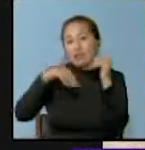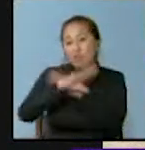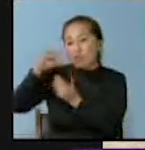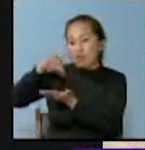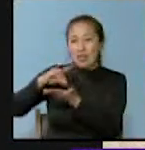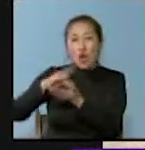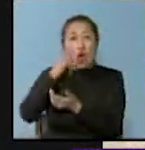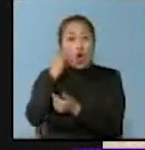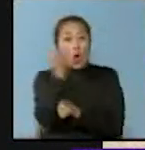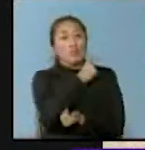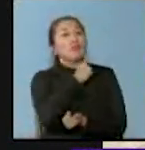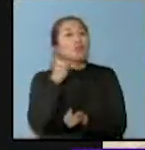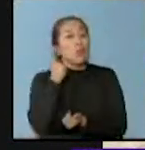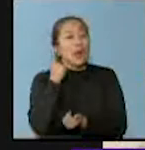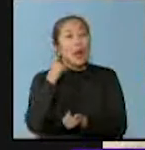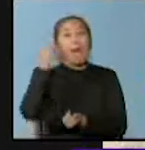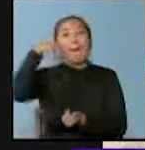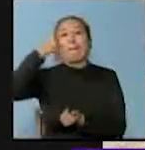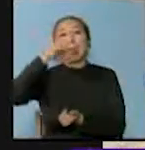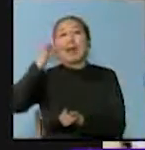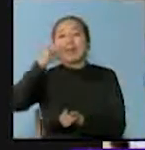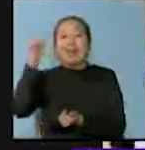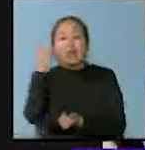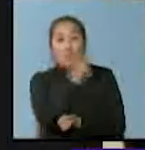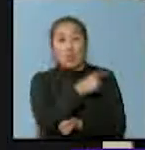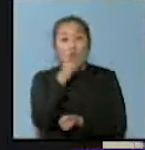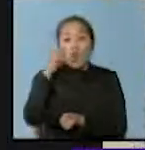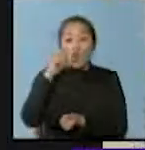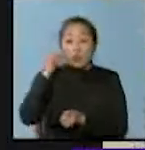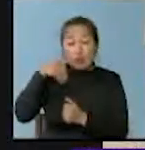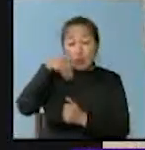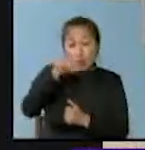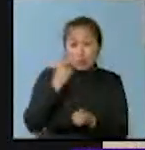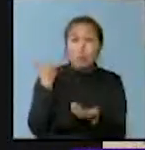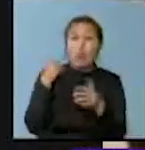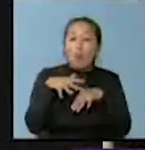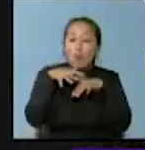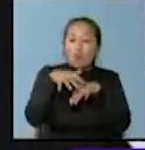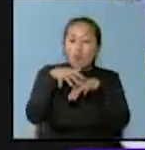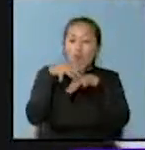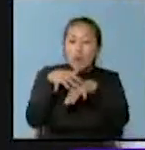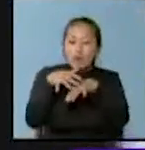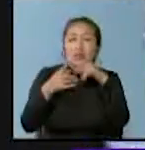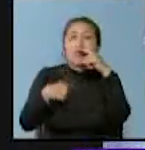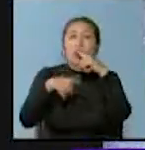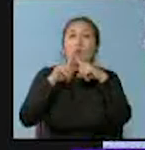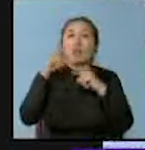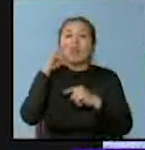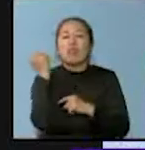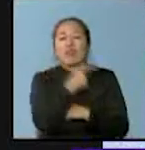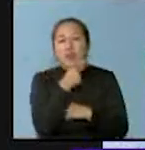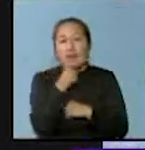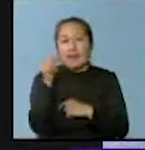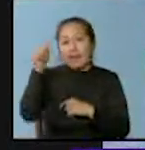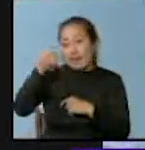padre Germán Macaño de la parroquia San José. Padre, porque el próximo domingo van a participar de esta marcha, pero en la capital jujeña. Sí,